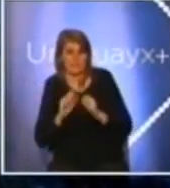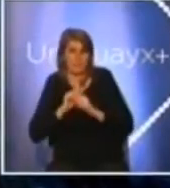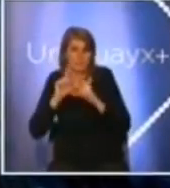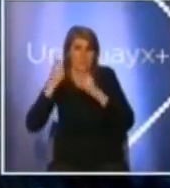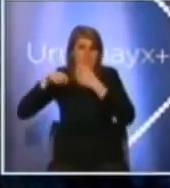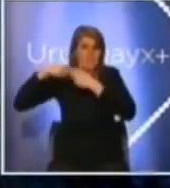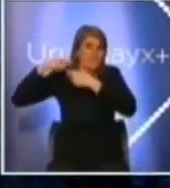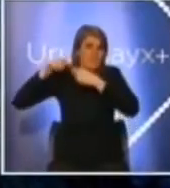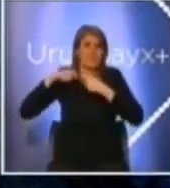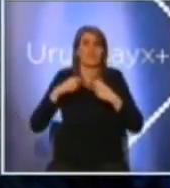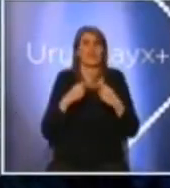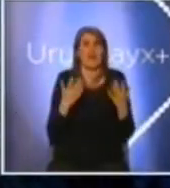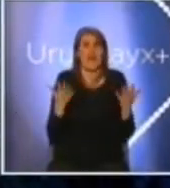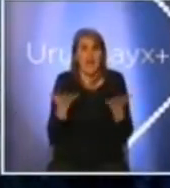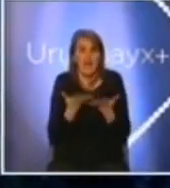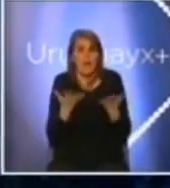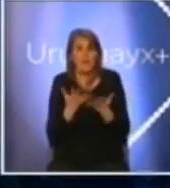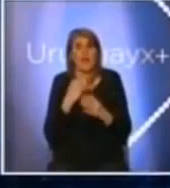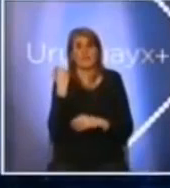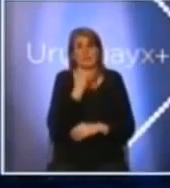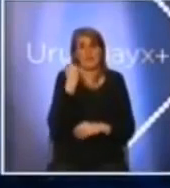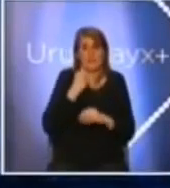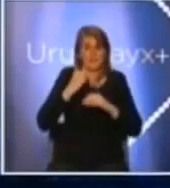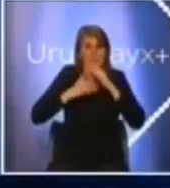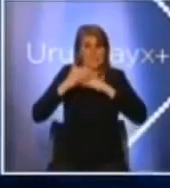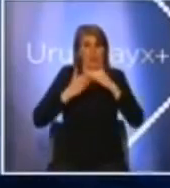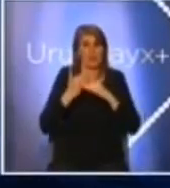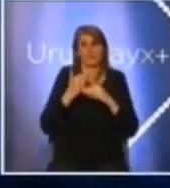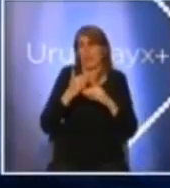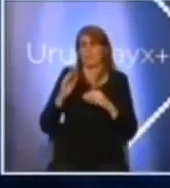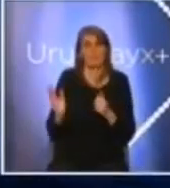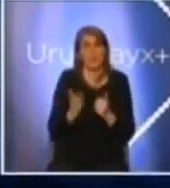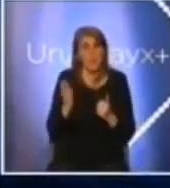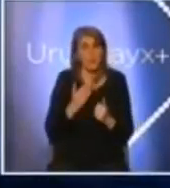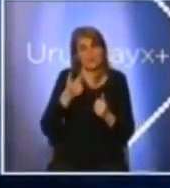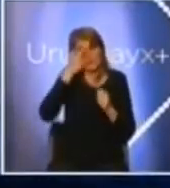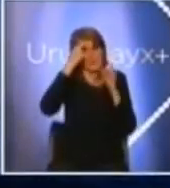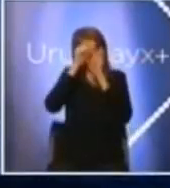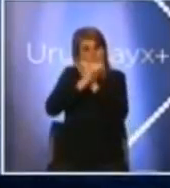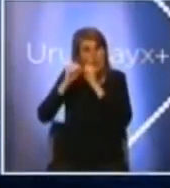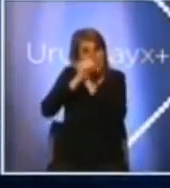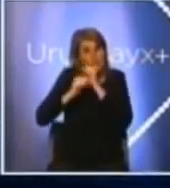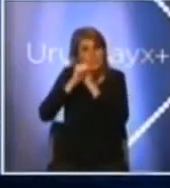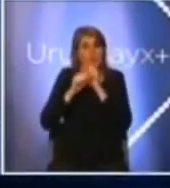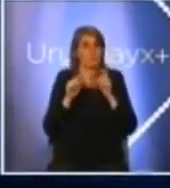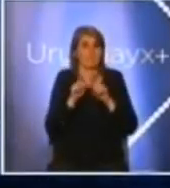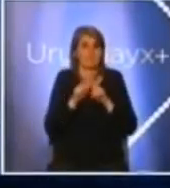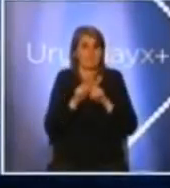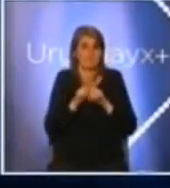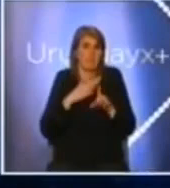actualidad, la importancia de desarrollar productos tecnológicos va a la par, creemos